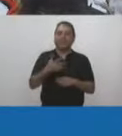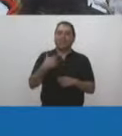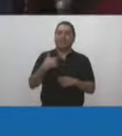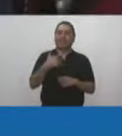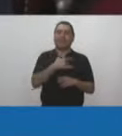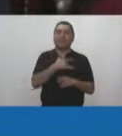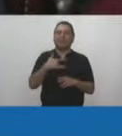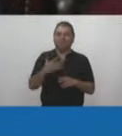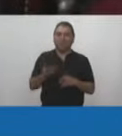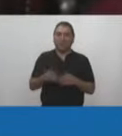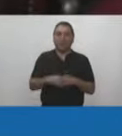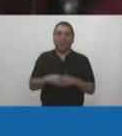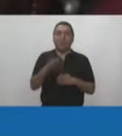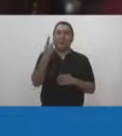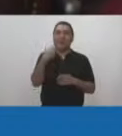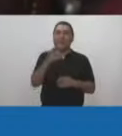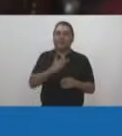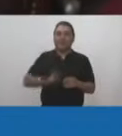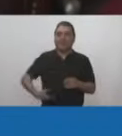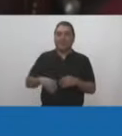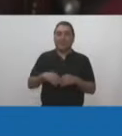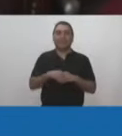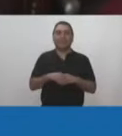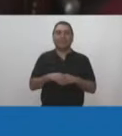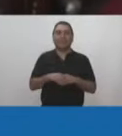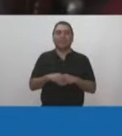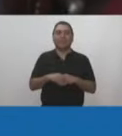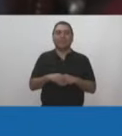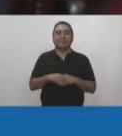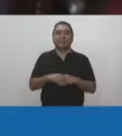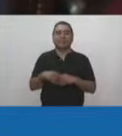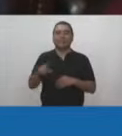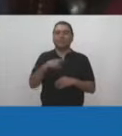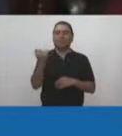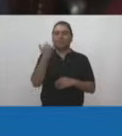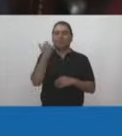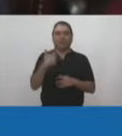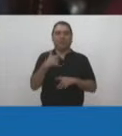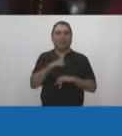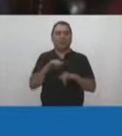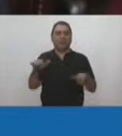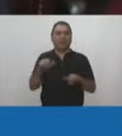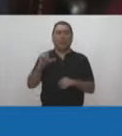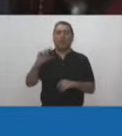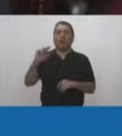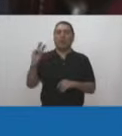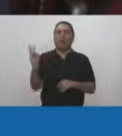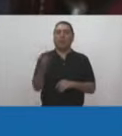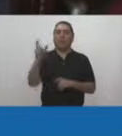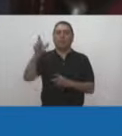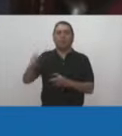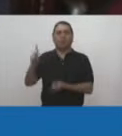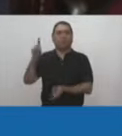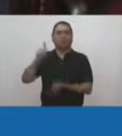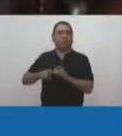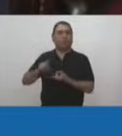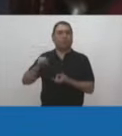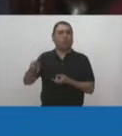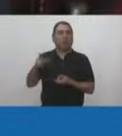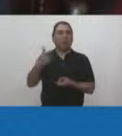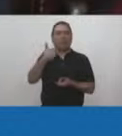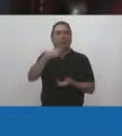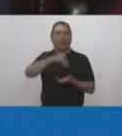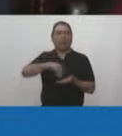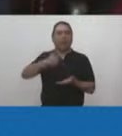Fondo Algodonero, por ejemplo la deuda de las cajas provinciales que nos mandamos los jubilados a la Nación. Por ejemplo,